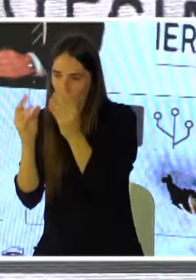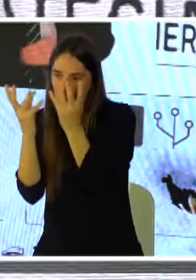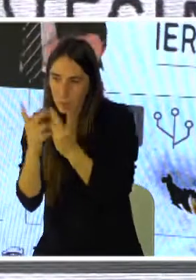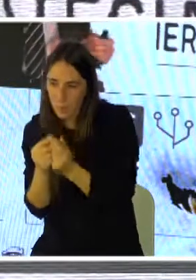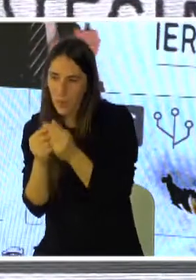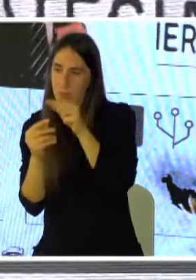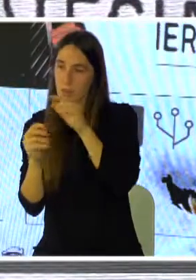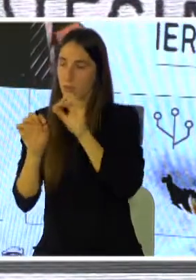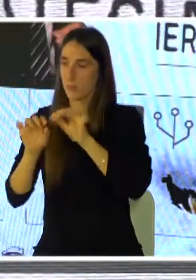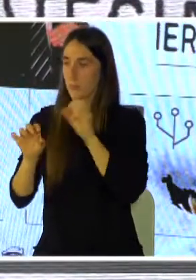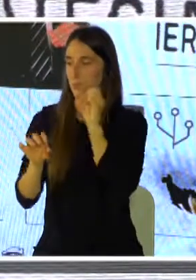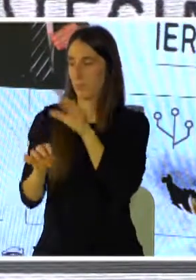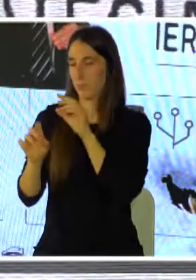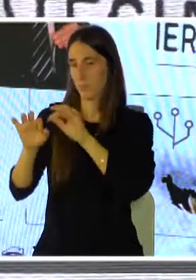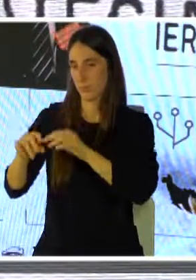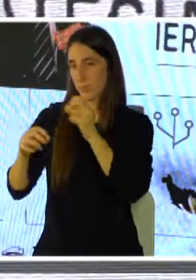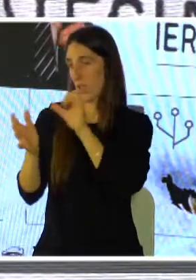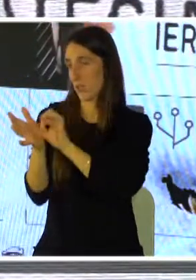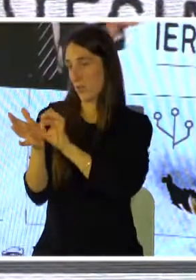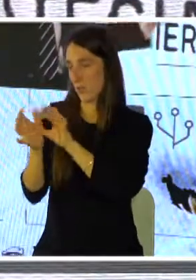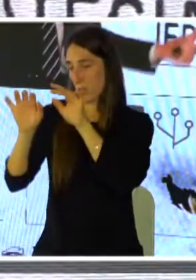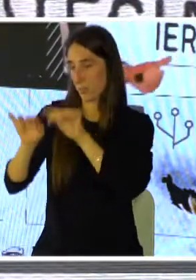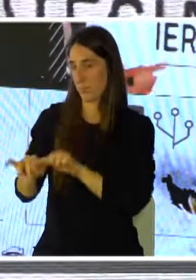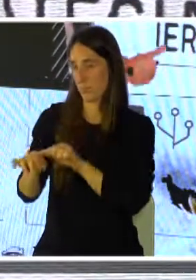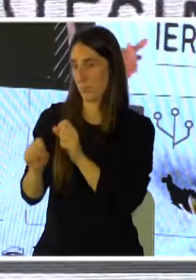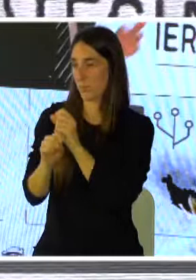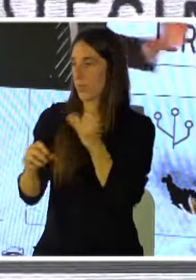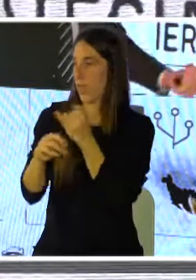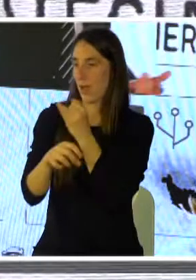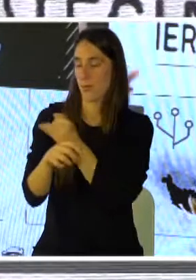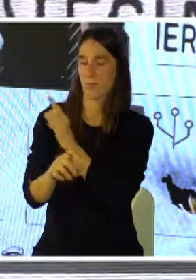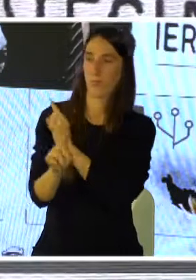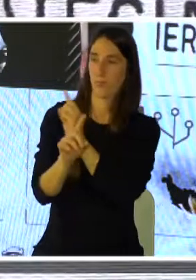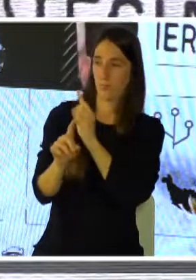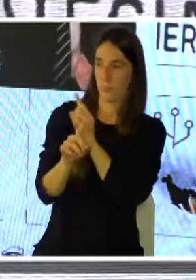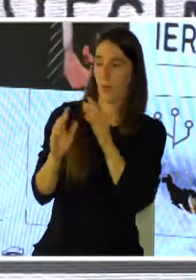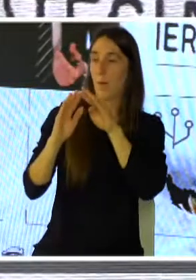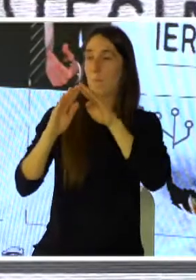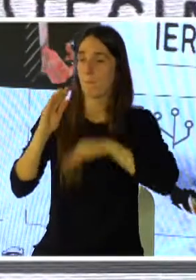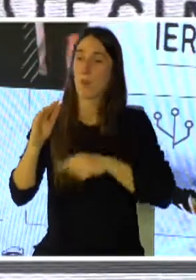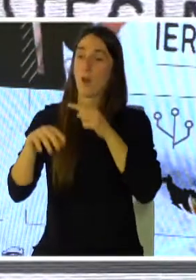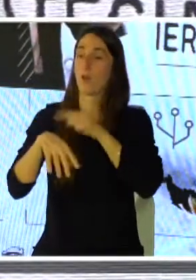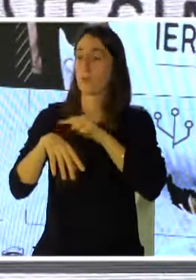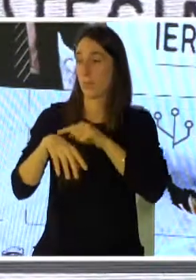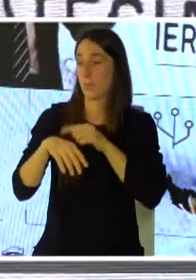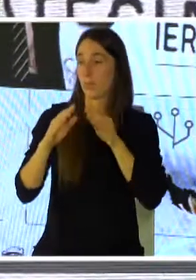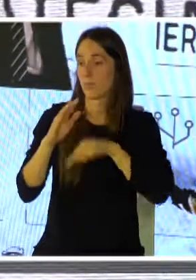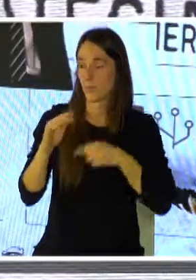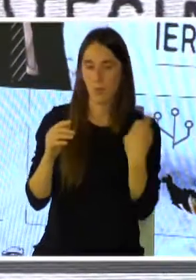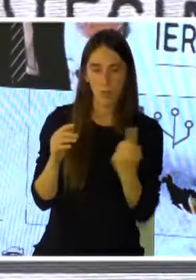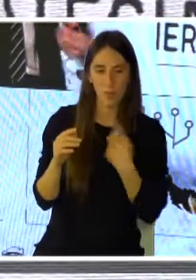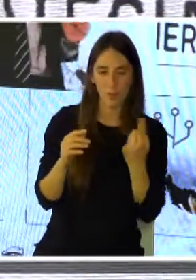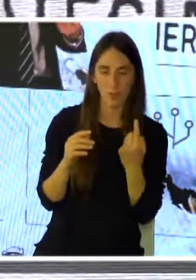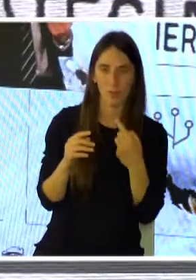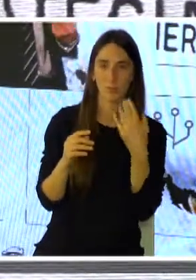queda directamente impactado en los sistemas, sin posibilidad de error y con menos pérdida de tiempo interno, pero también